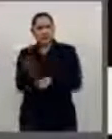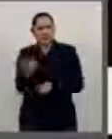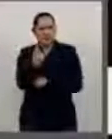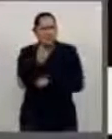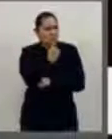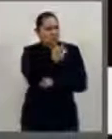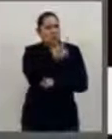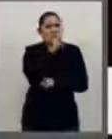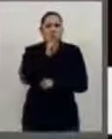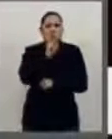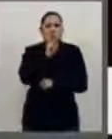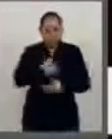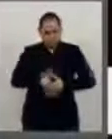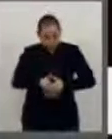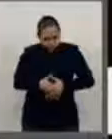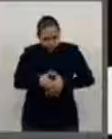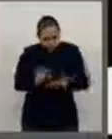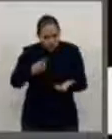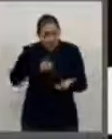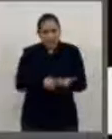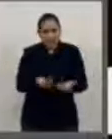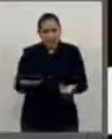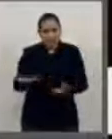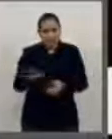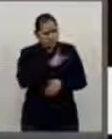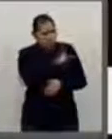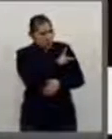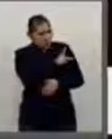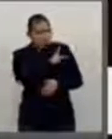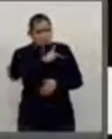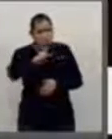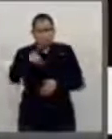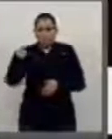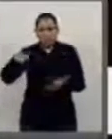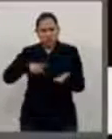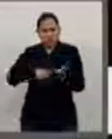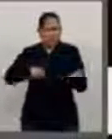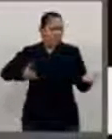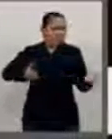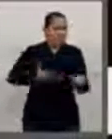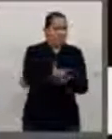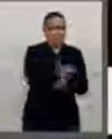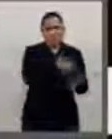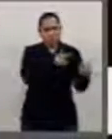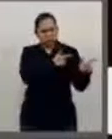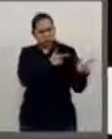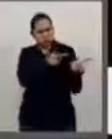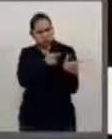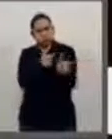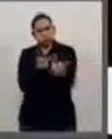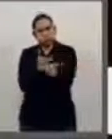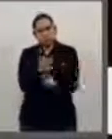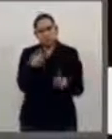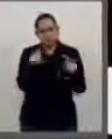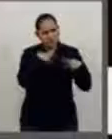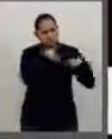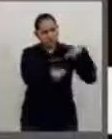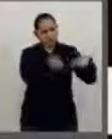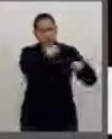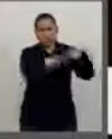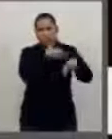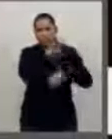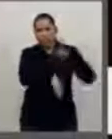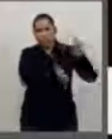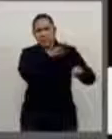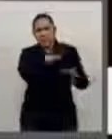el vientre de su madre, todos barridos certeramente, acribillados por la metralla del orden y la